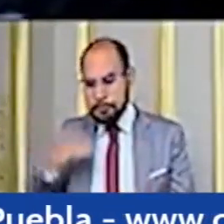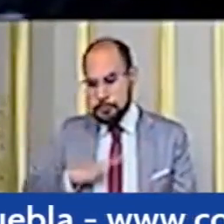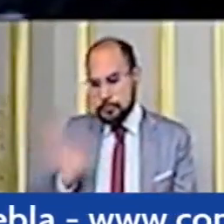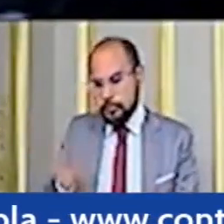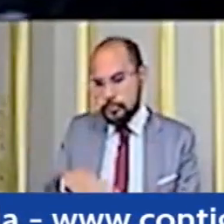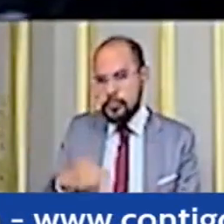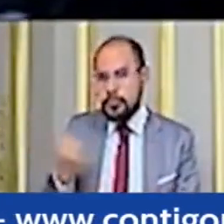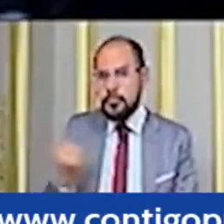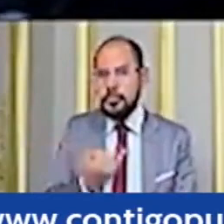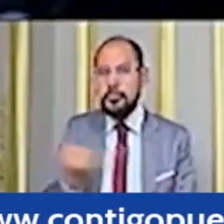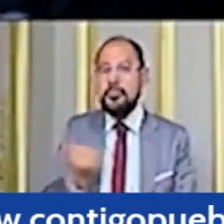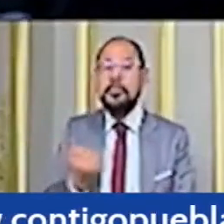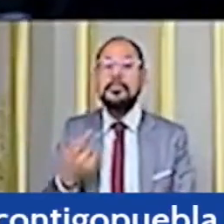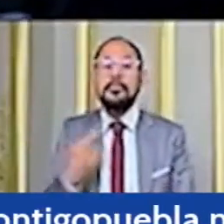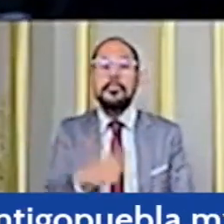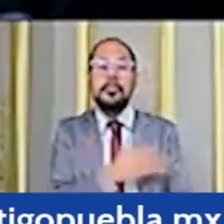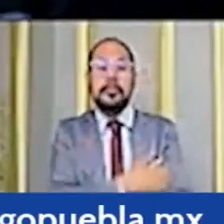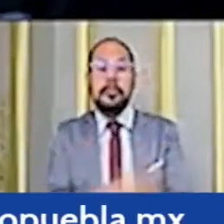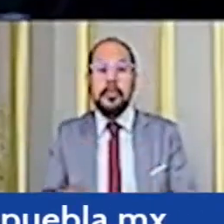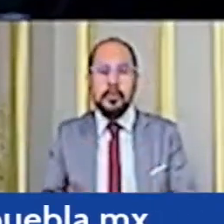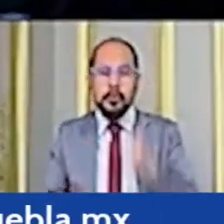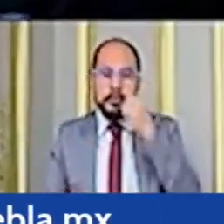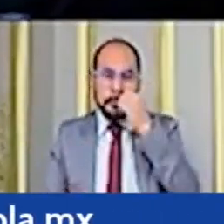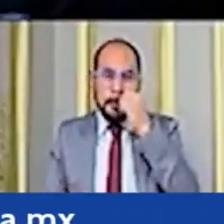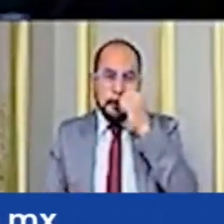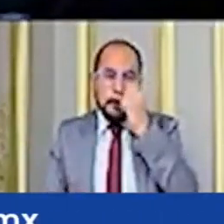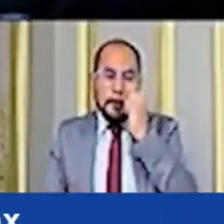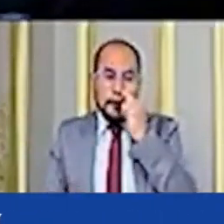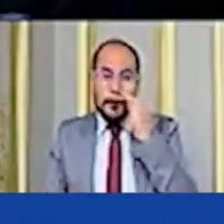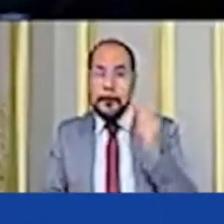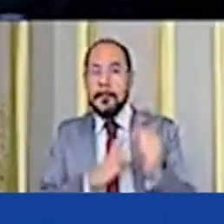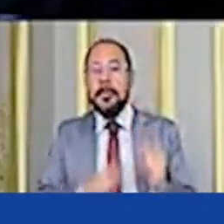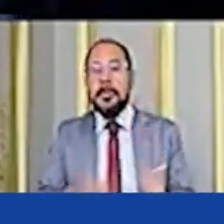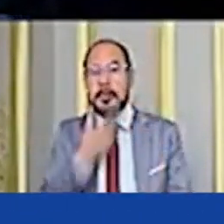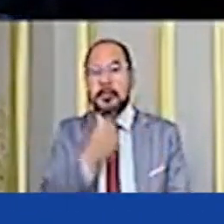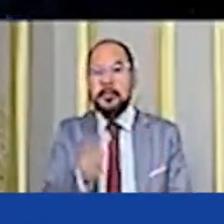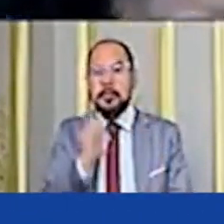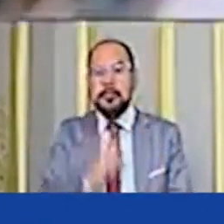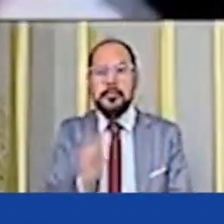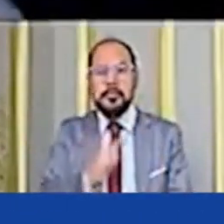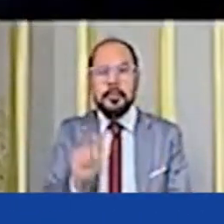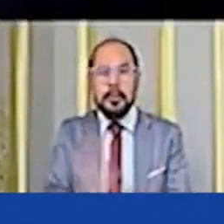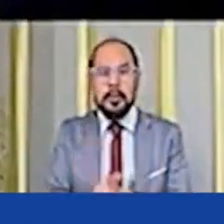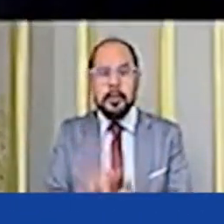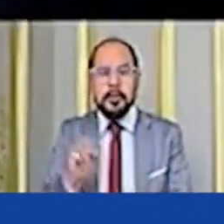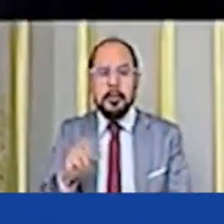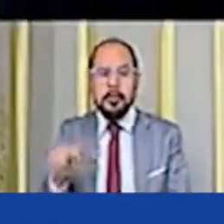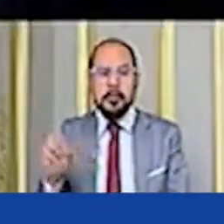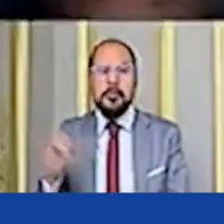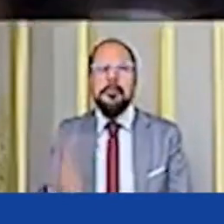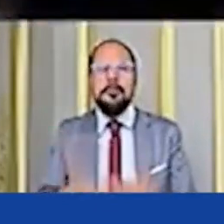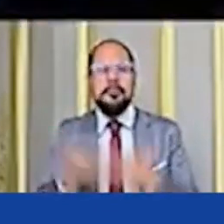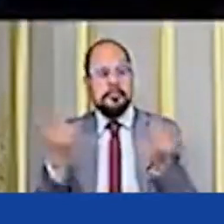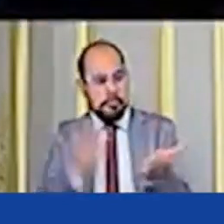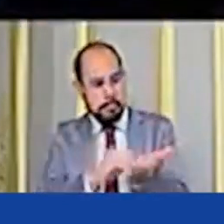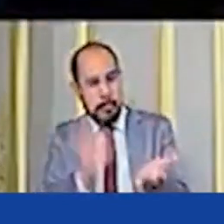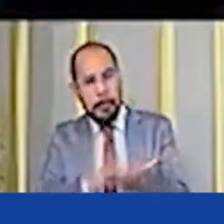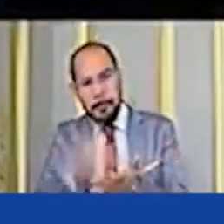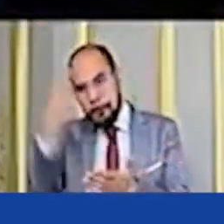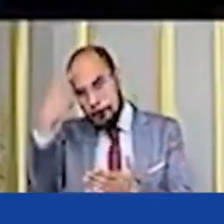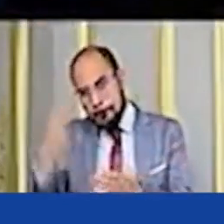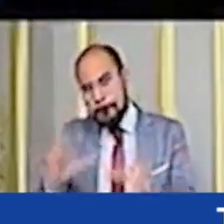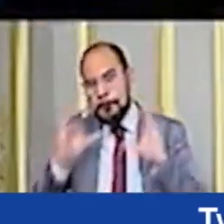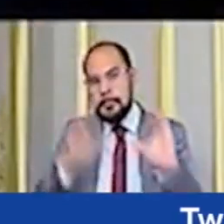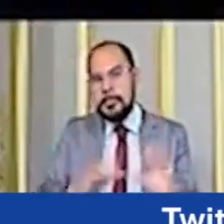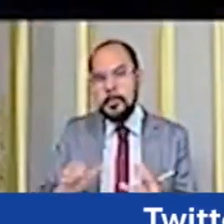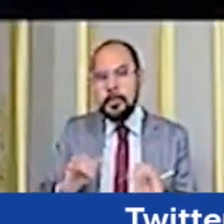pero sobre todo para sus familias y para sus hijas e hijos. La ley Monzón quedará en la historia para velar por el